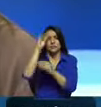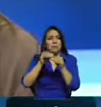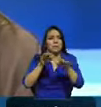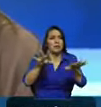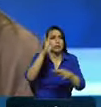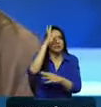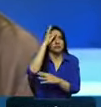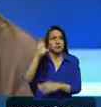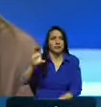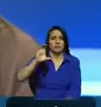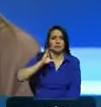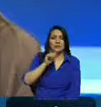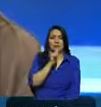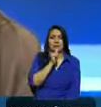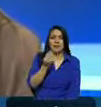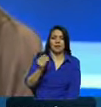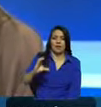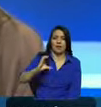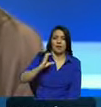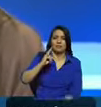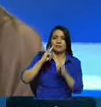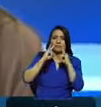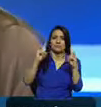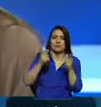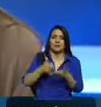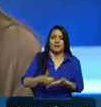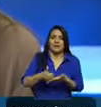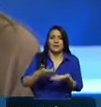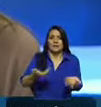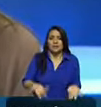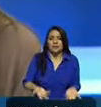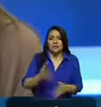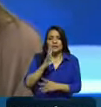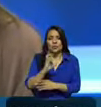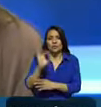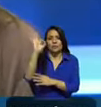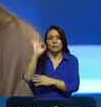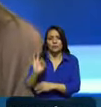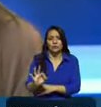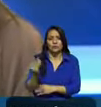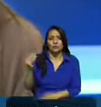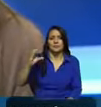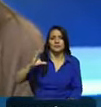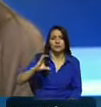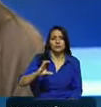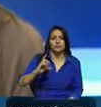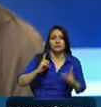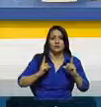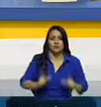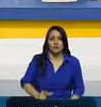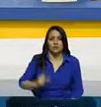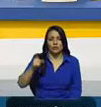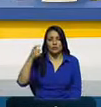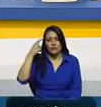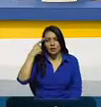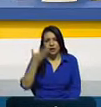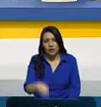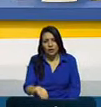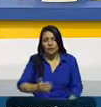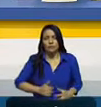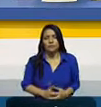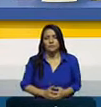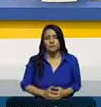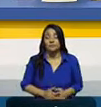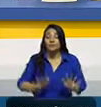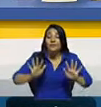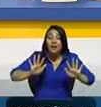enriquecer al sistema privado de salud, que es el que se ha beneficiado en un 50% de la inversión de salud de este gobierno. Ese es un